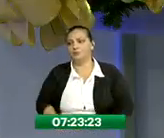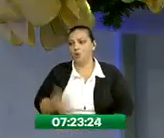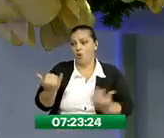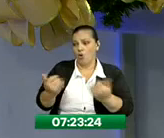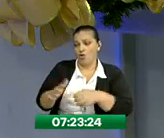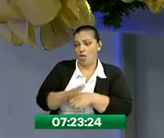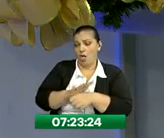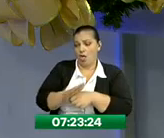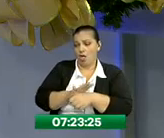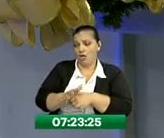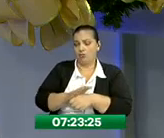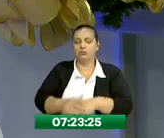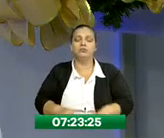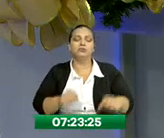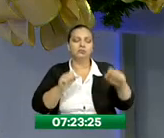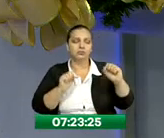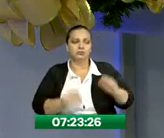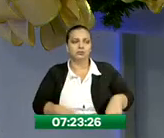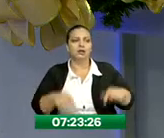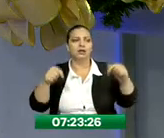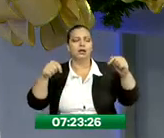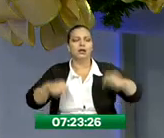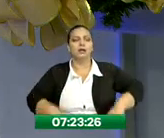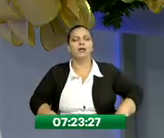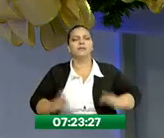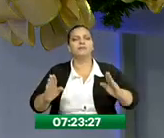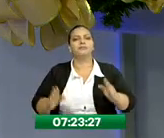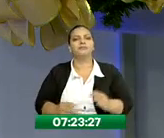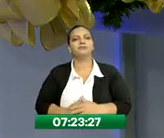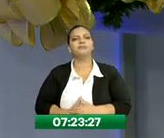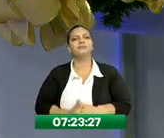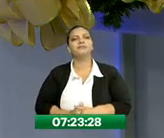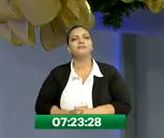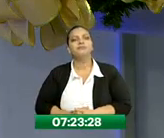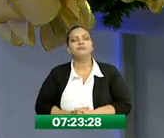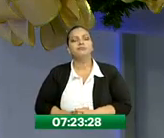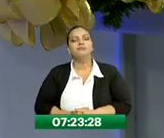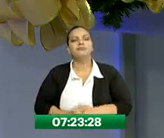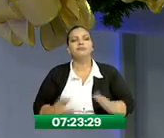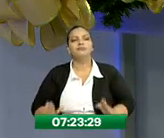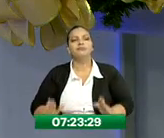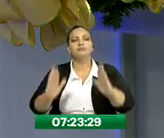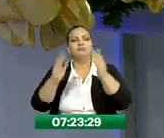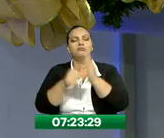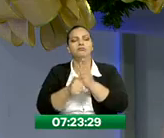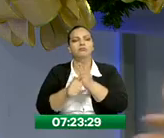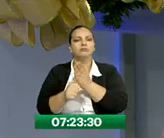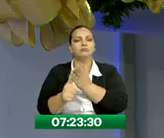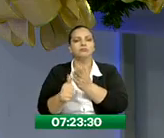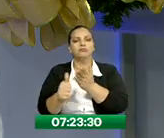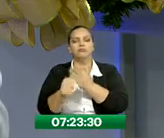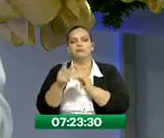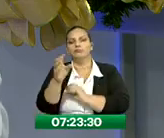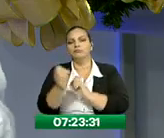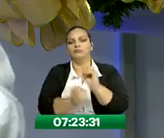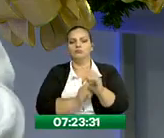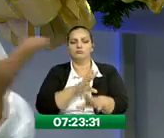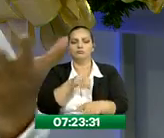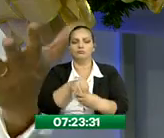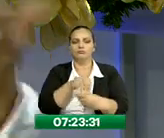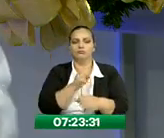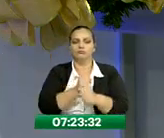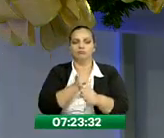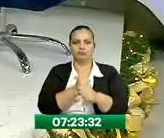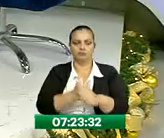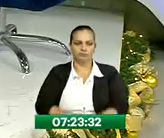tiene aquí el ministerio en el edificio Petroecuador. Tengo una reunión con los tres alcaldes de la península, que vamos a una sesión de trabajo y seguir